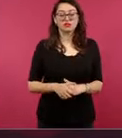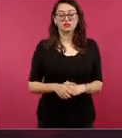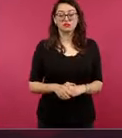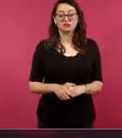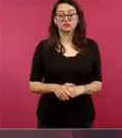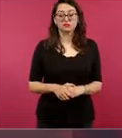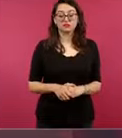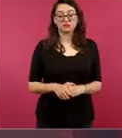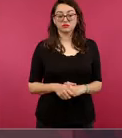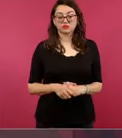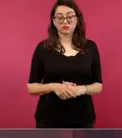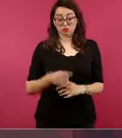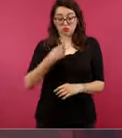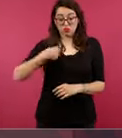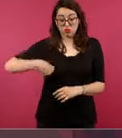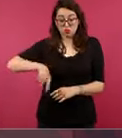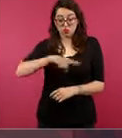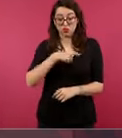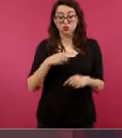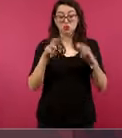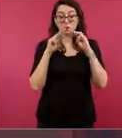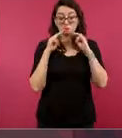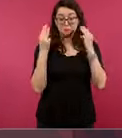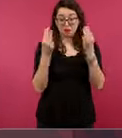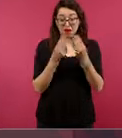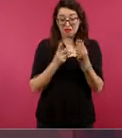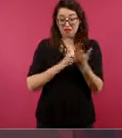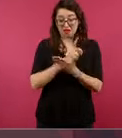la asociación delictuosa, como era antes,